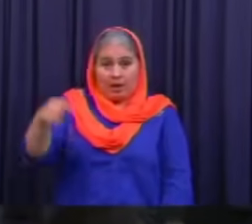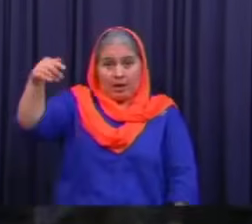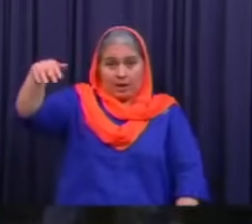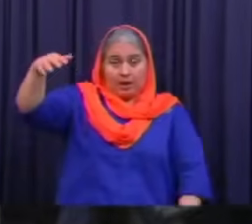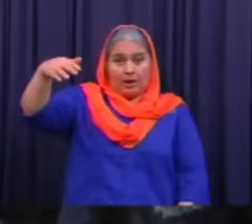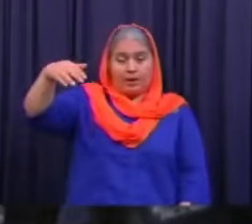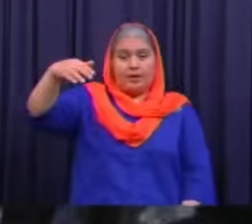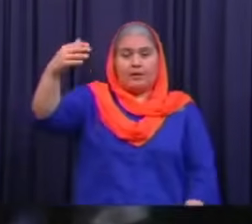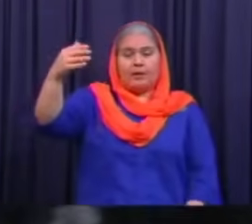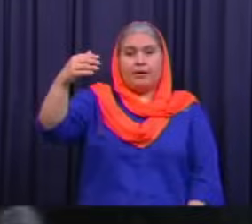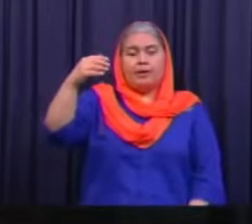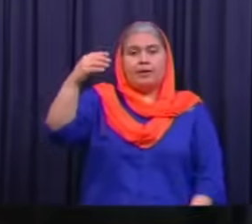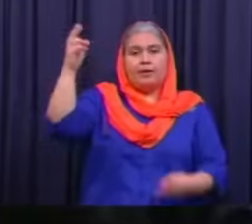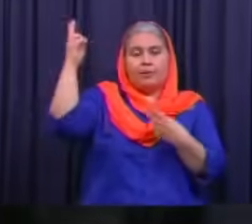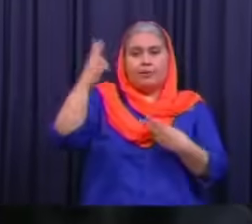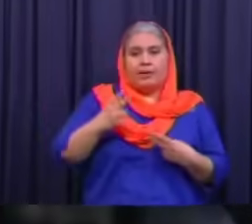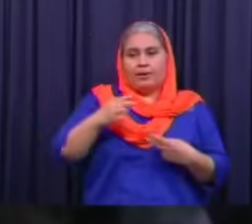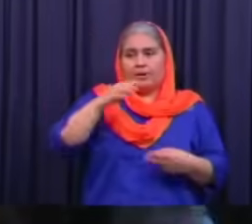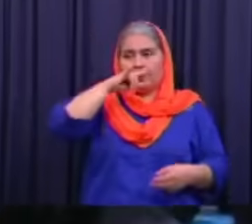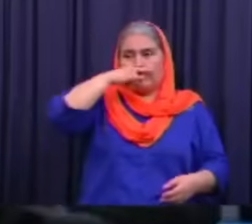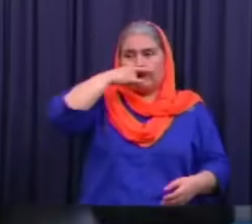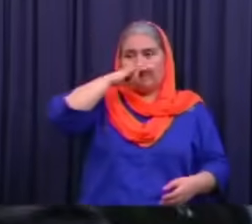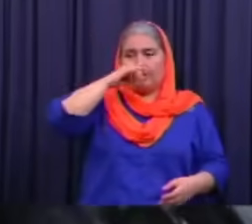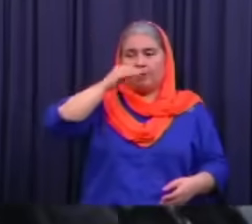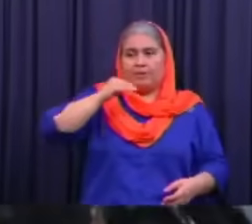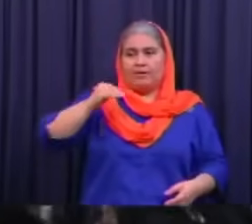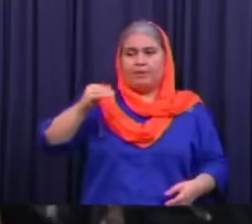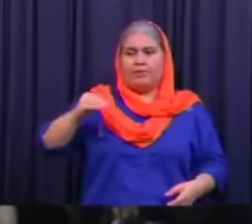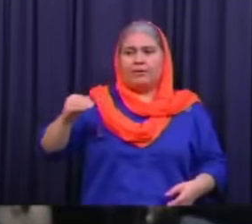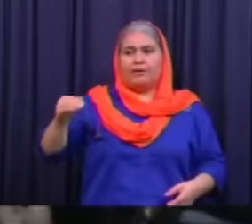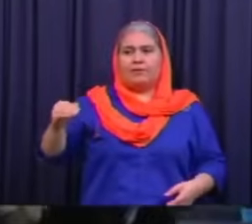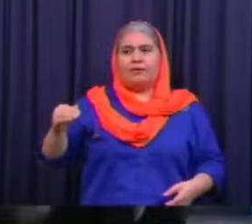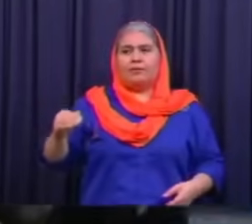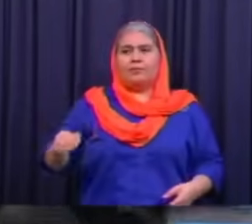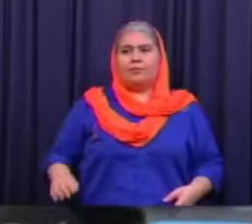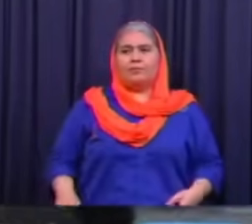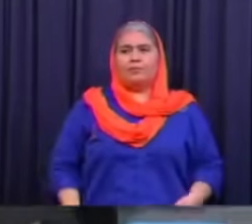vienen unos hermanos también gloria a Dios pal al